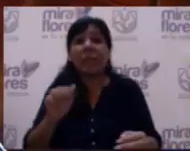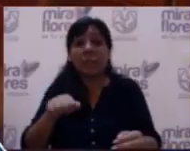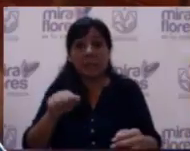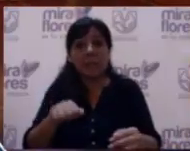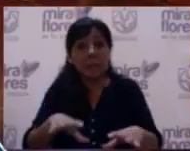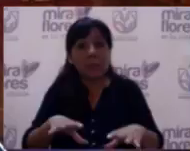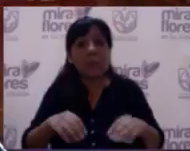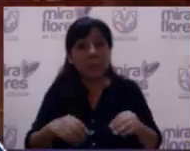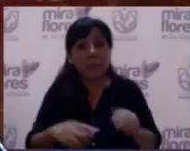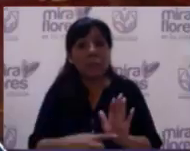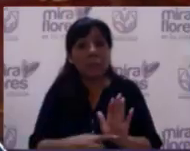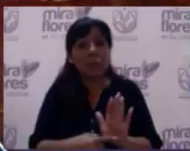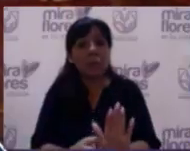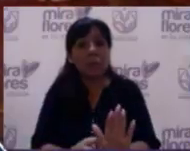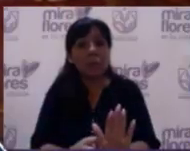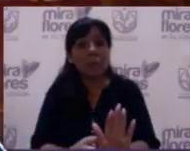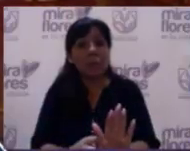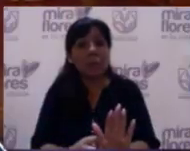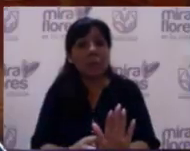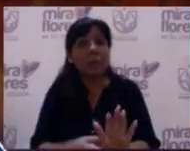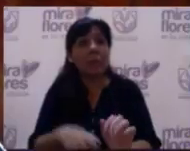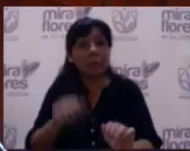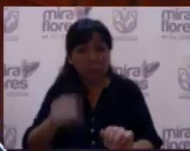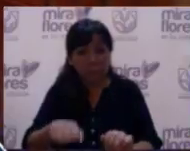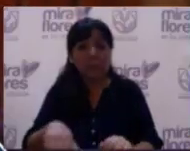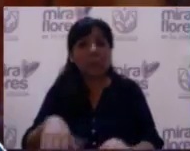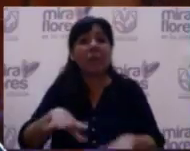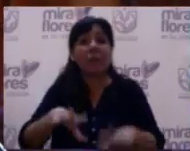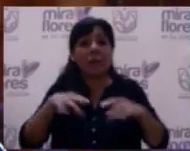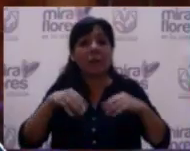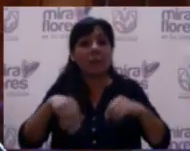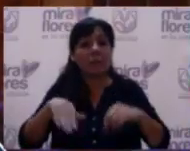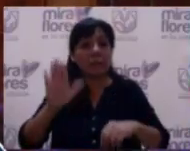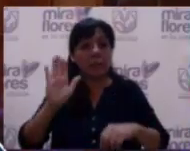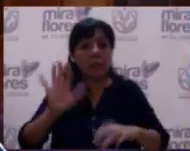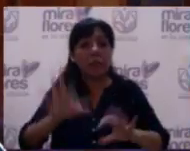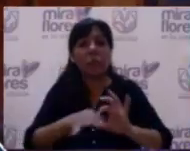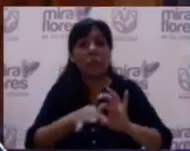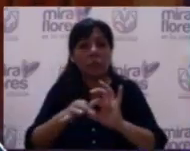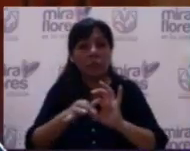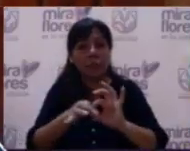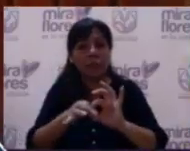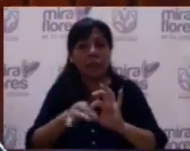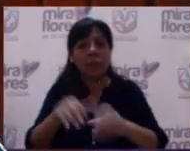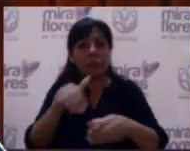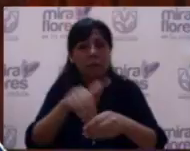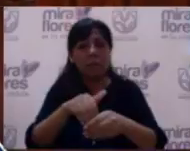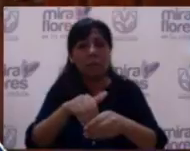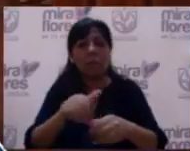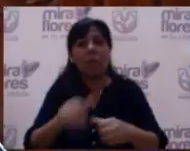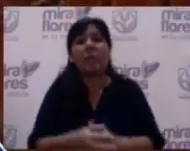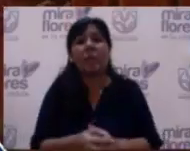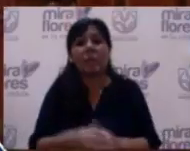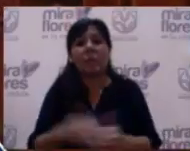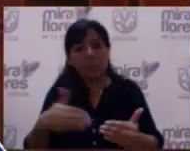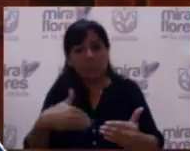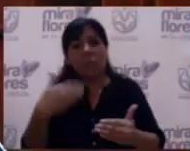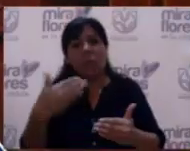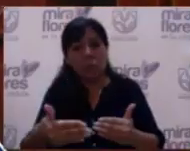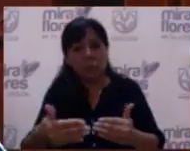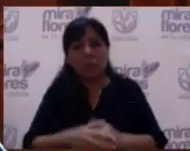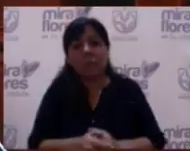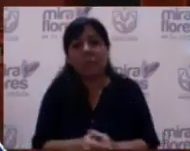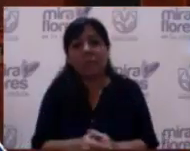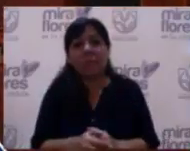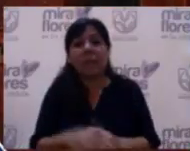han expresado, señal de conformidad. Se aprueba por unanimidad de votos. Muchas gracias. Vamos al siguiente punto. Proyecto